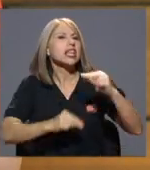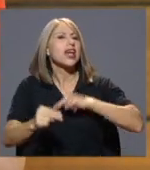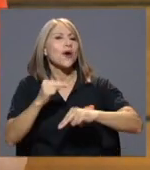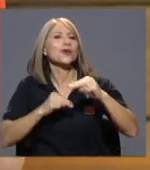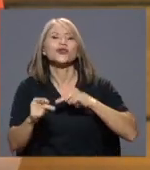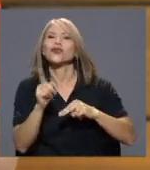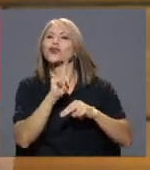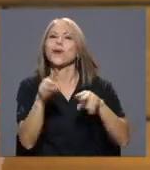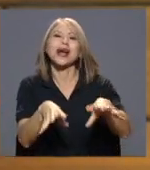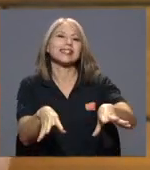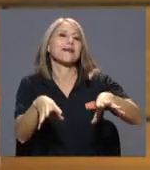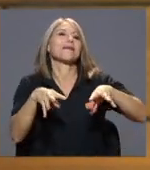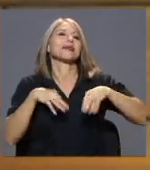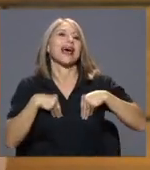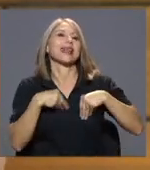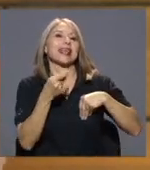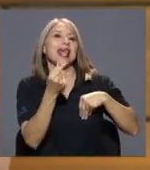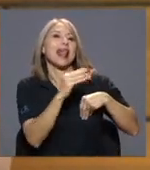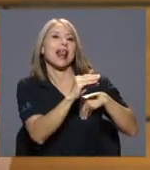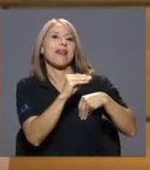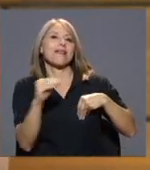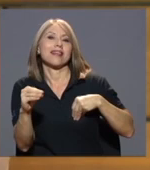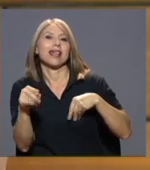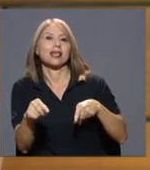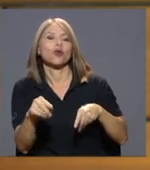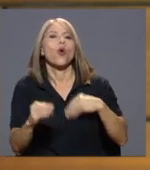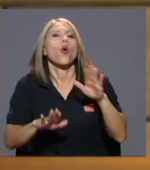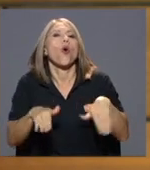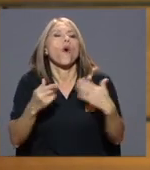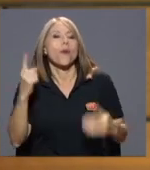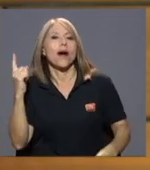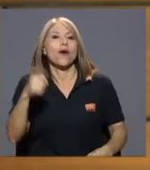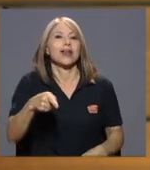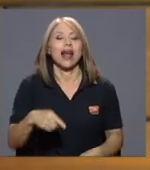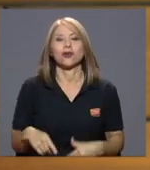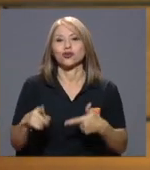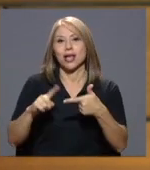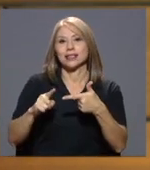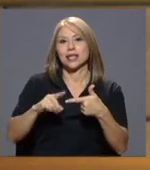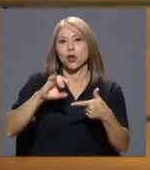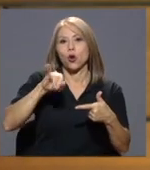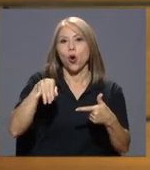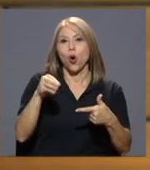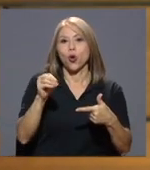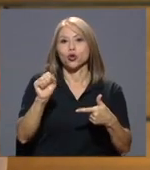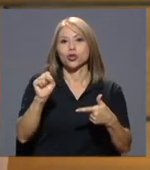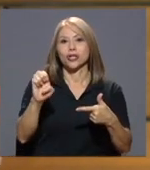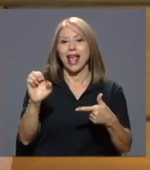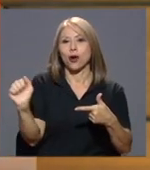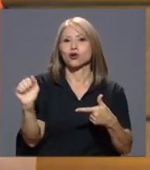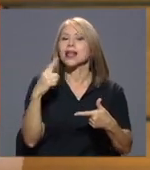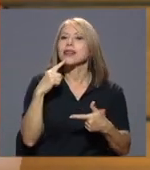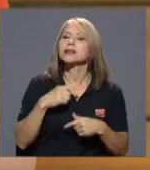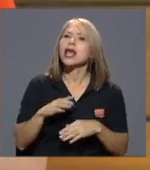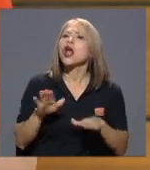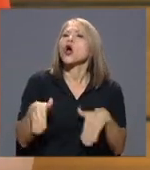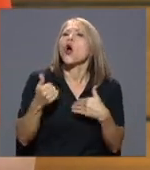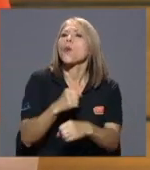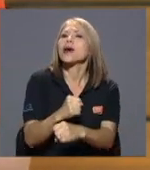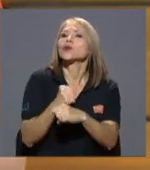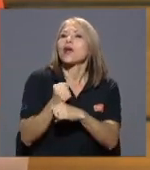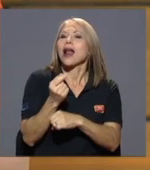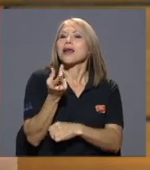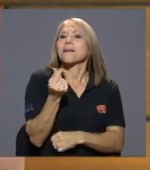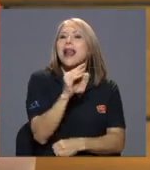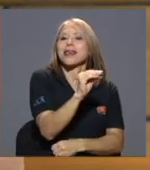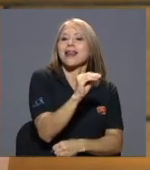esta tajada, ¿cómo van a obligarlos? Y también el señor José Acosta nos dice: ¿cómo pueden asegurarme que la plata va para mi pensión? Una